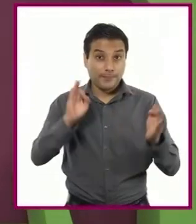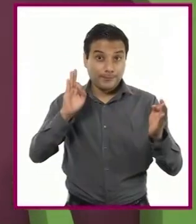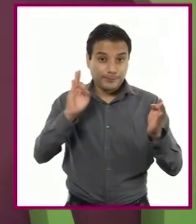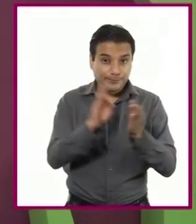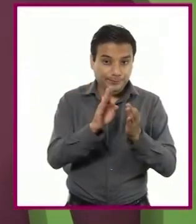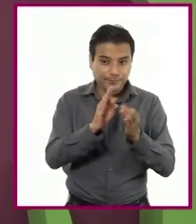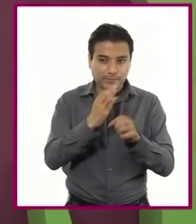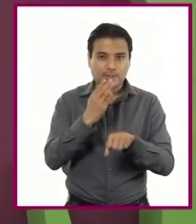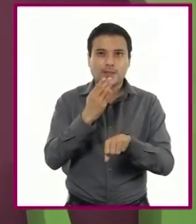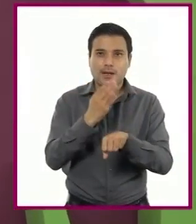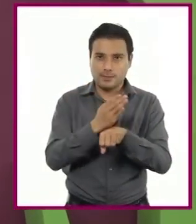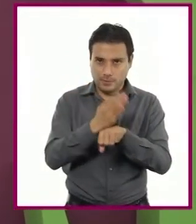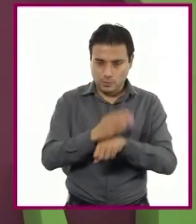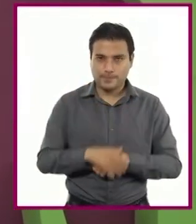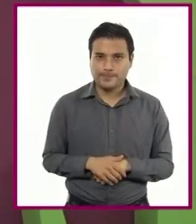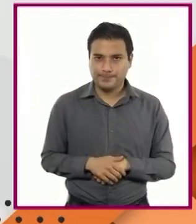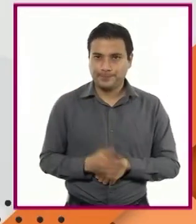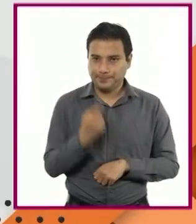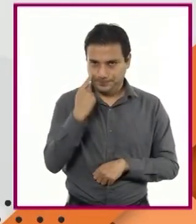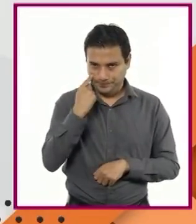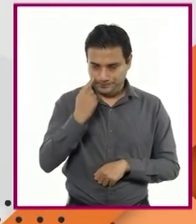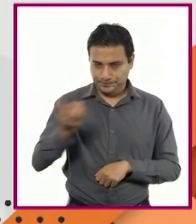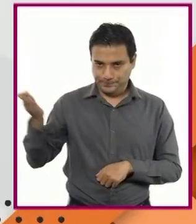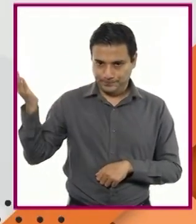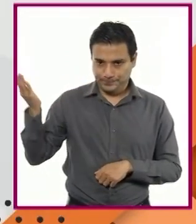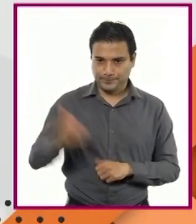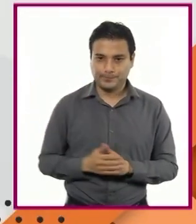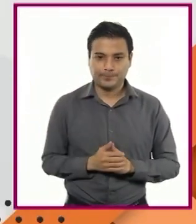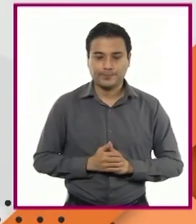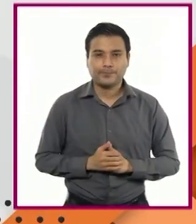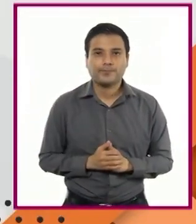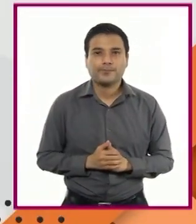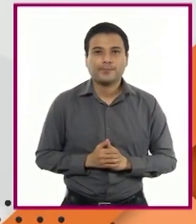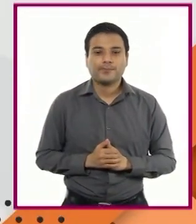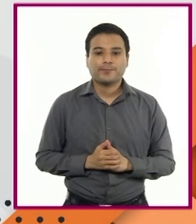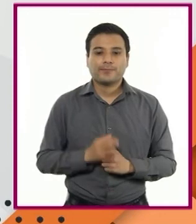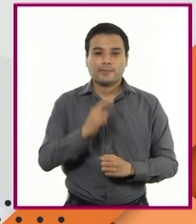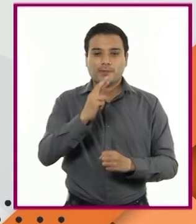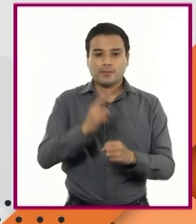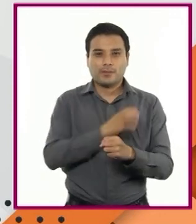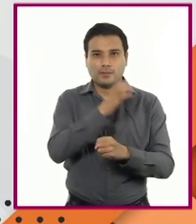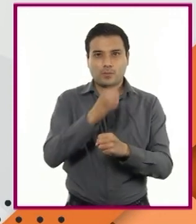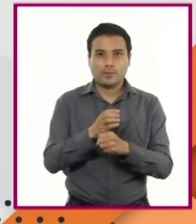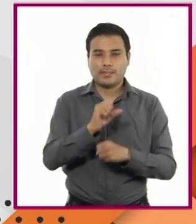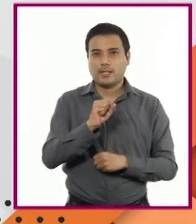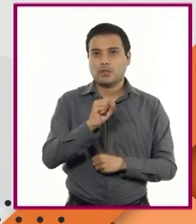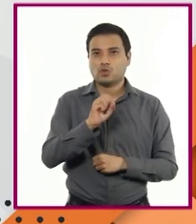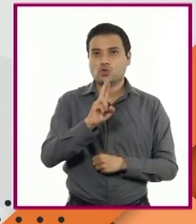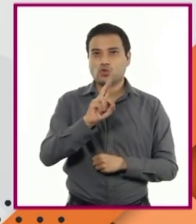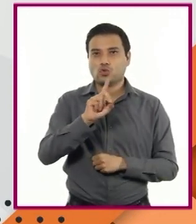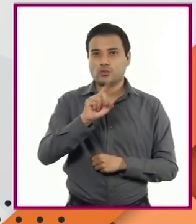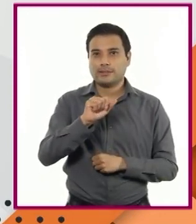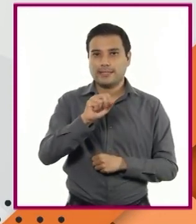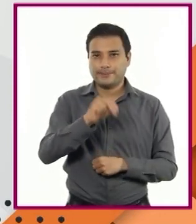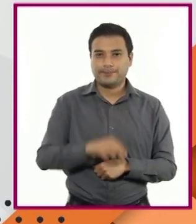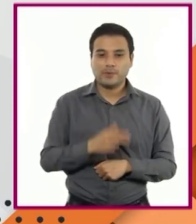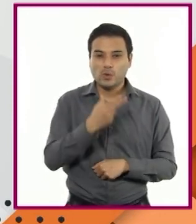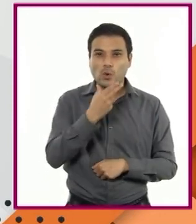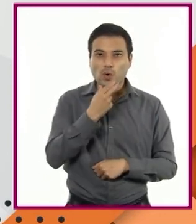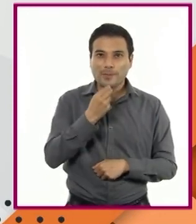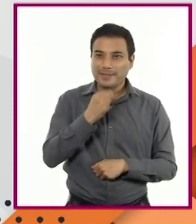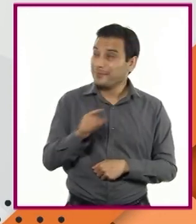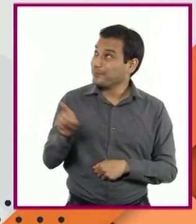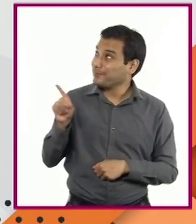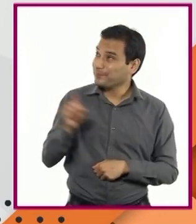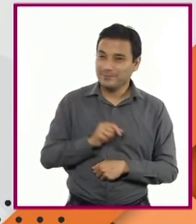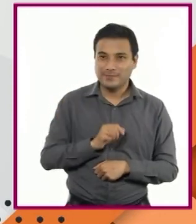a reparar los daños. El caso de la República de Sudán, en donde Omar al-Bashir,